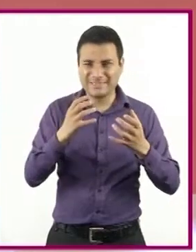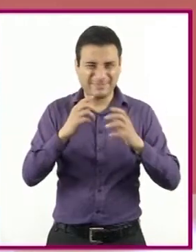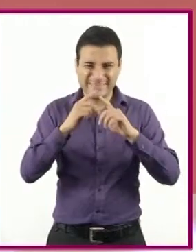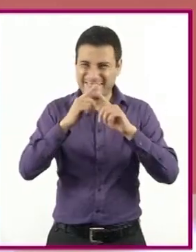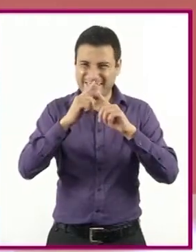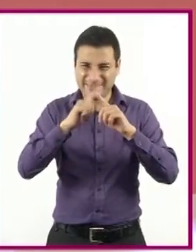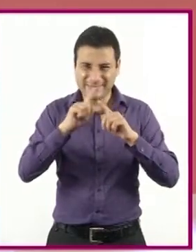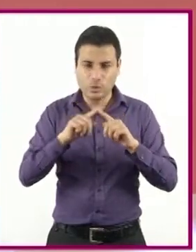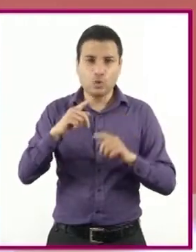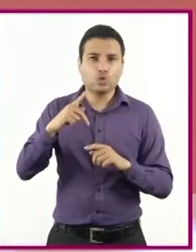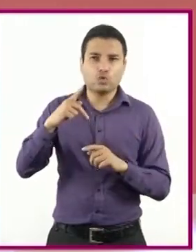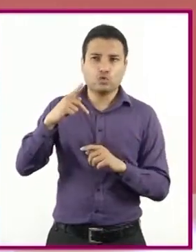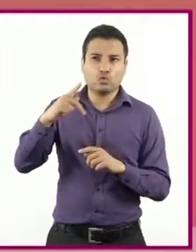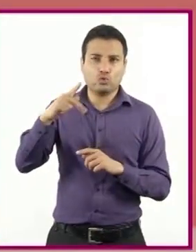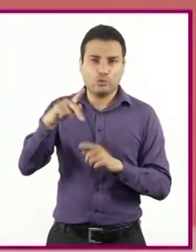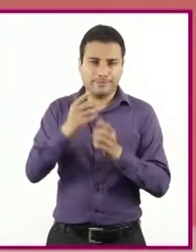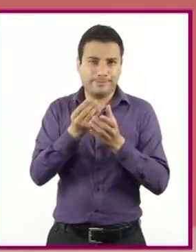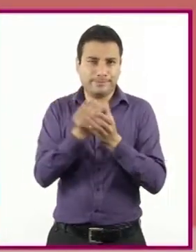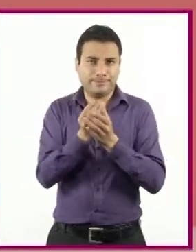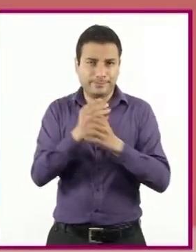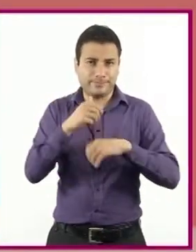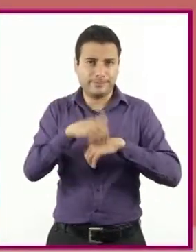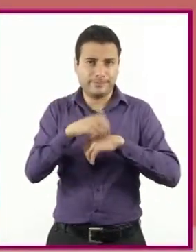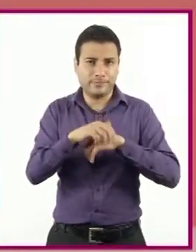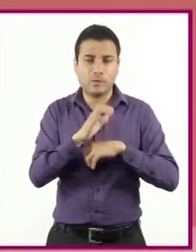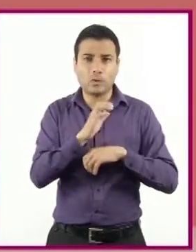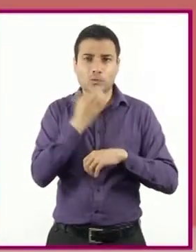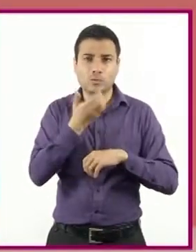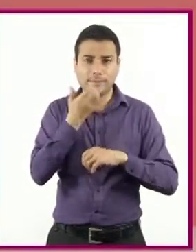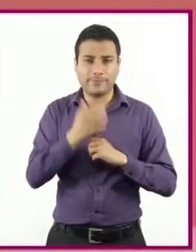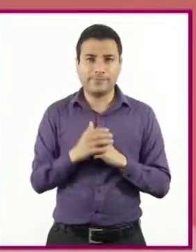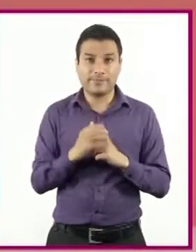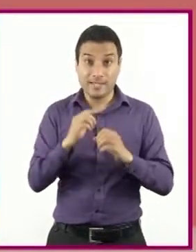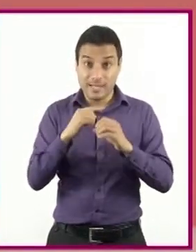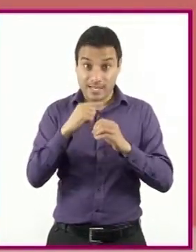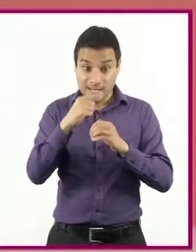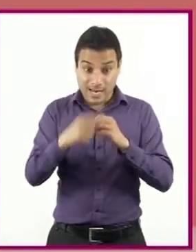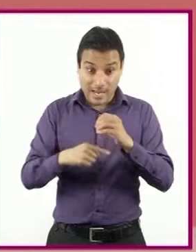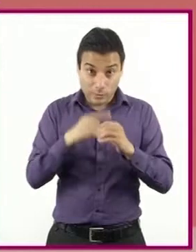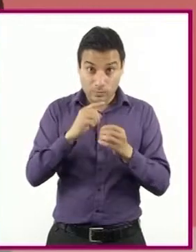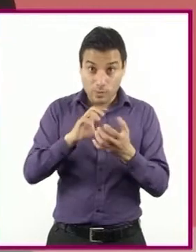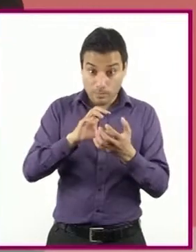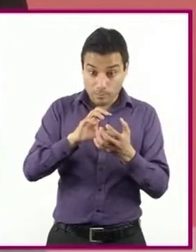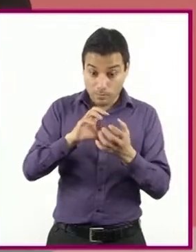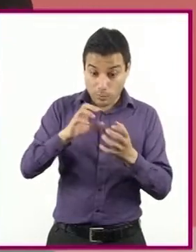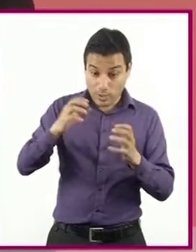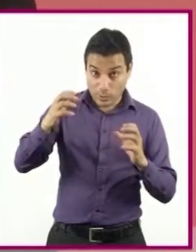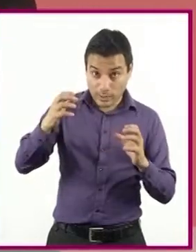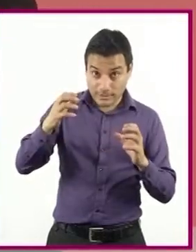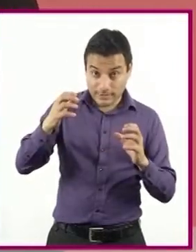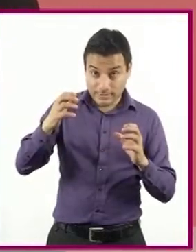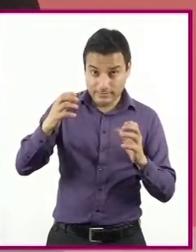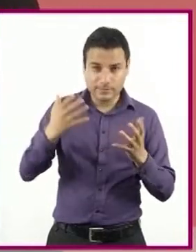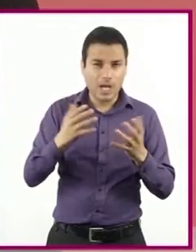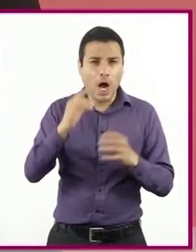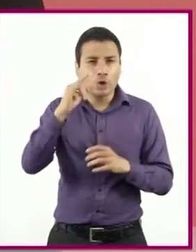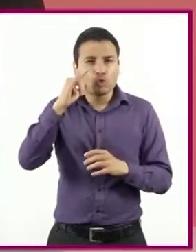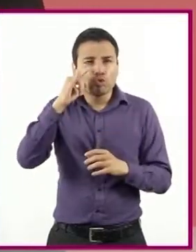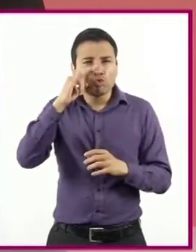una muestra de una sustancia. Los átomos y las moléculas son extremadamente